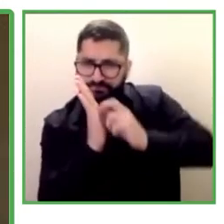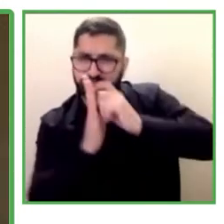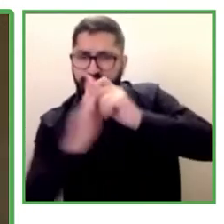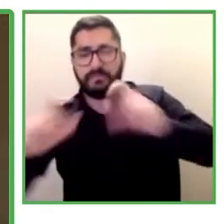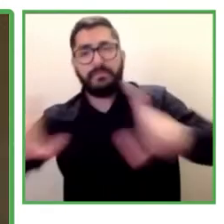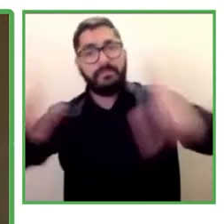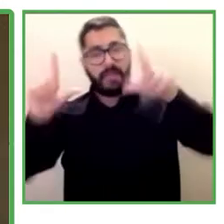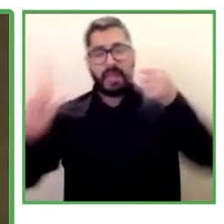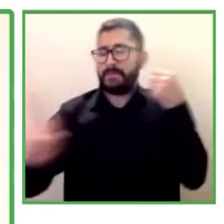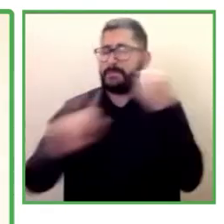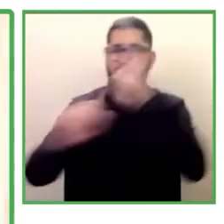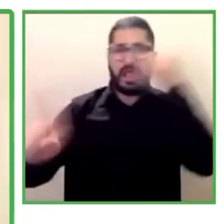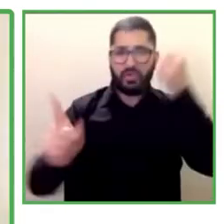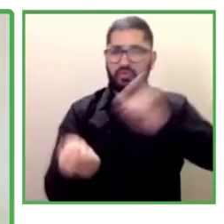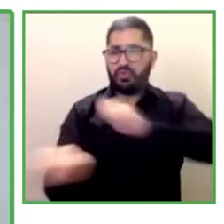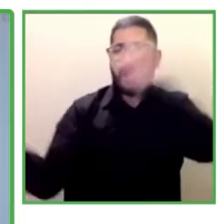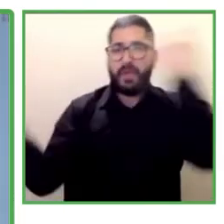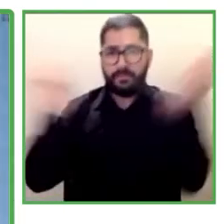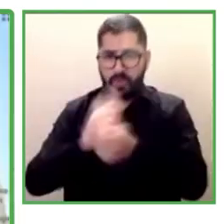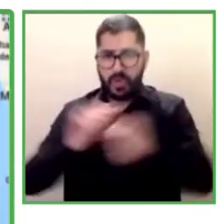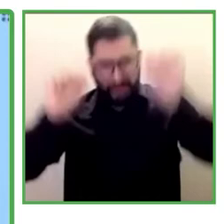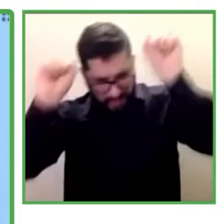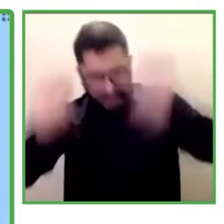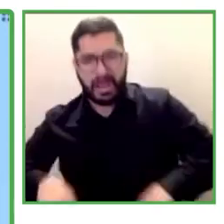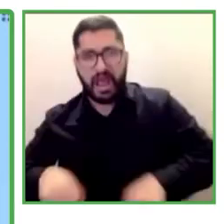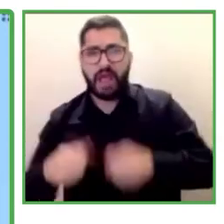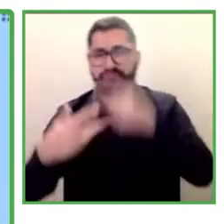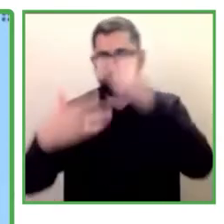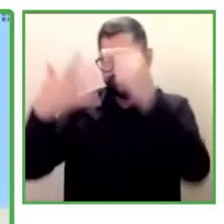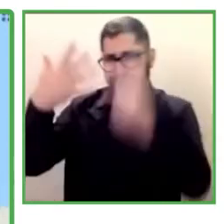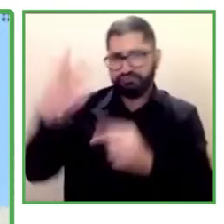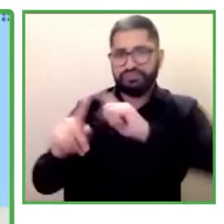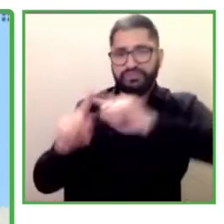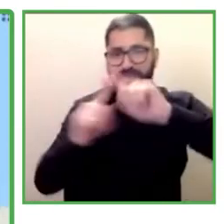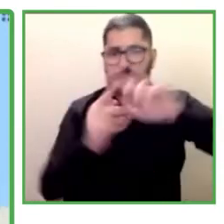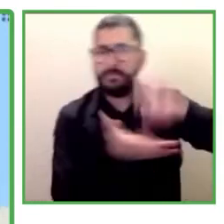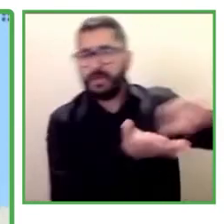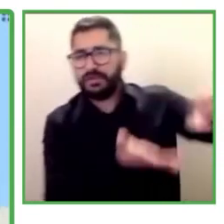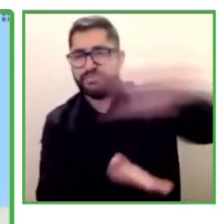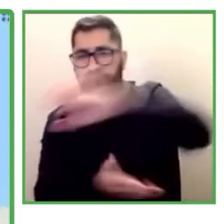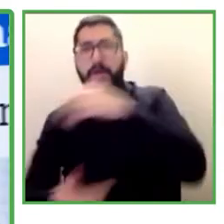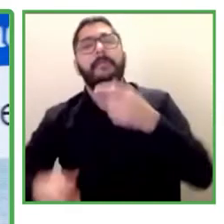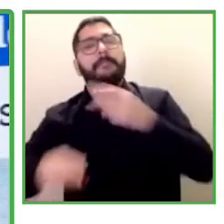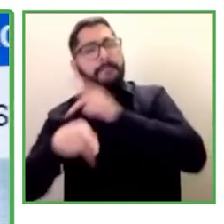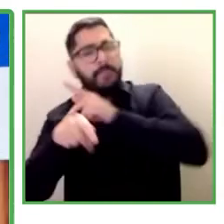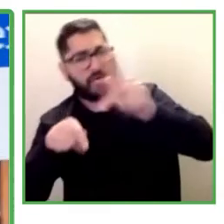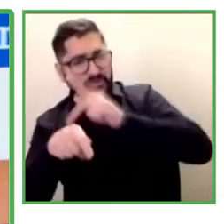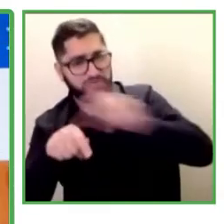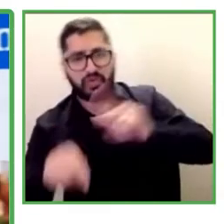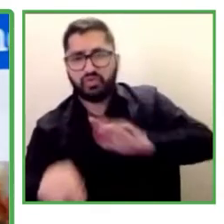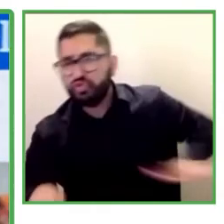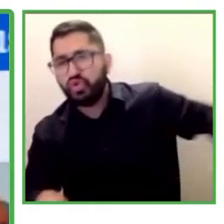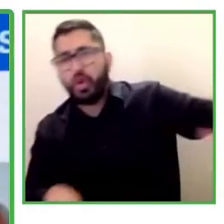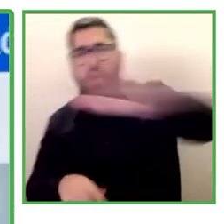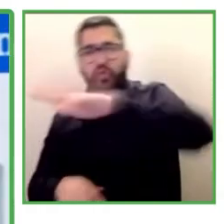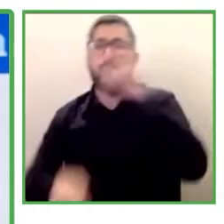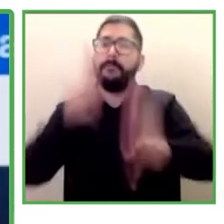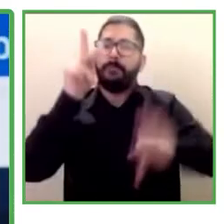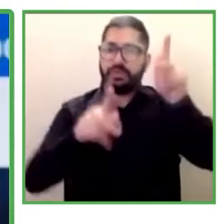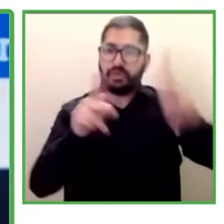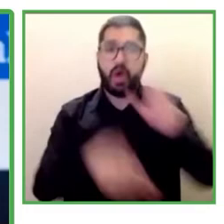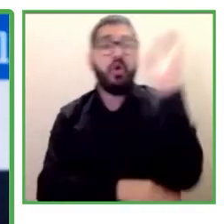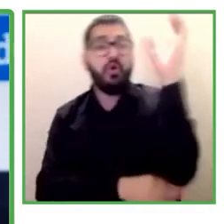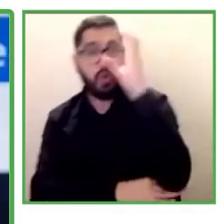permiten cualificar a más entidades y profesionales en todo el territorio colombiano. Este escalamiento ha sido también